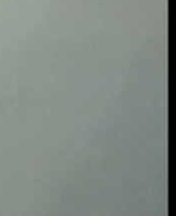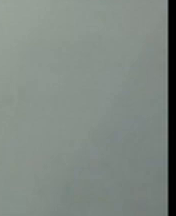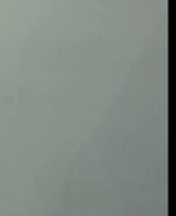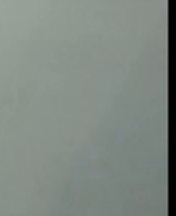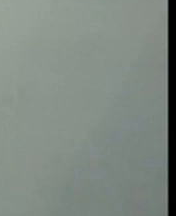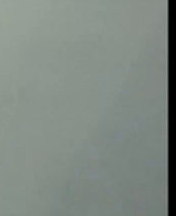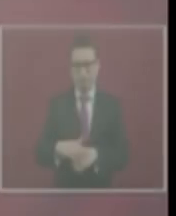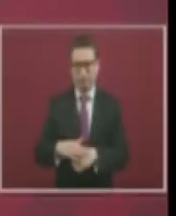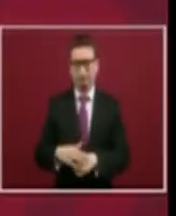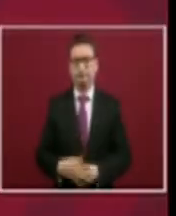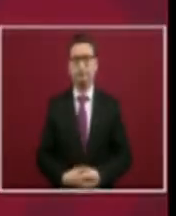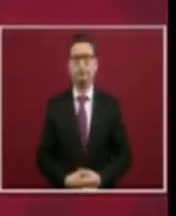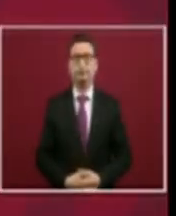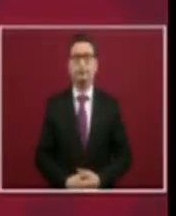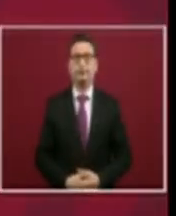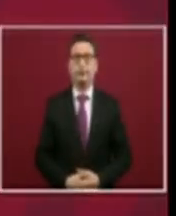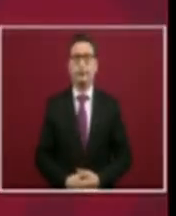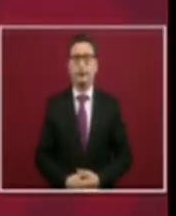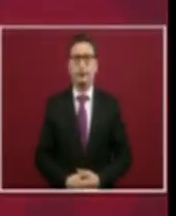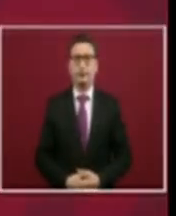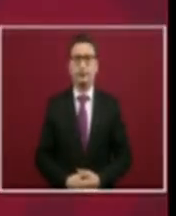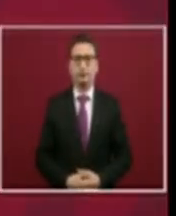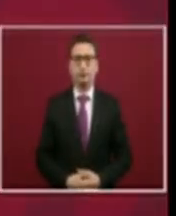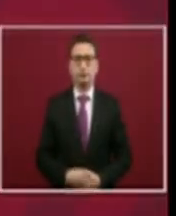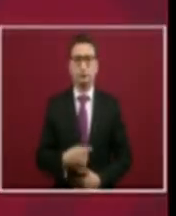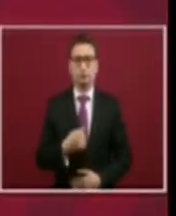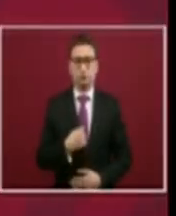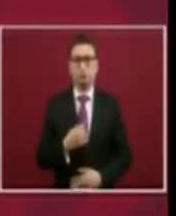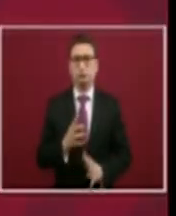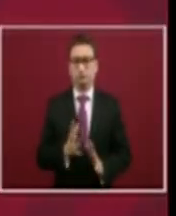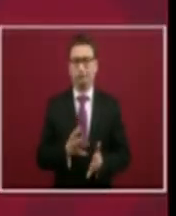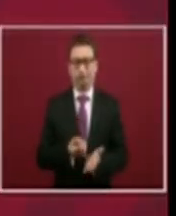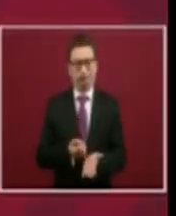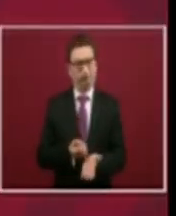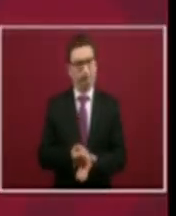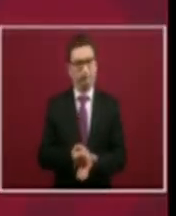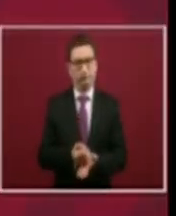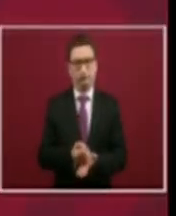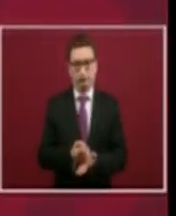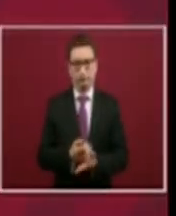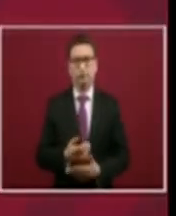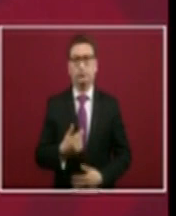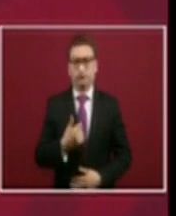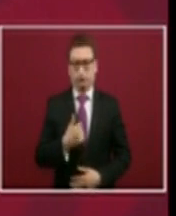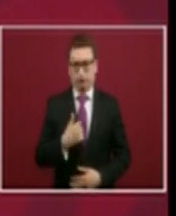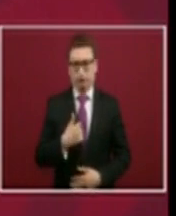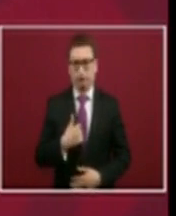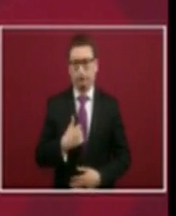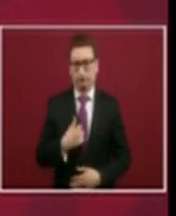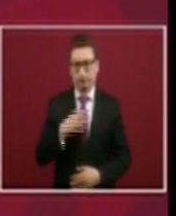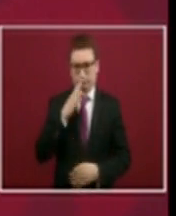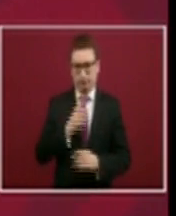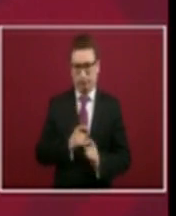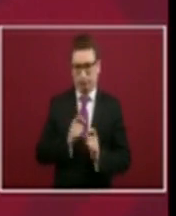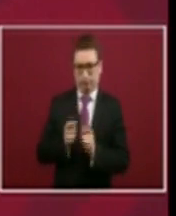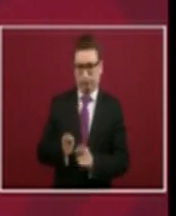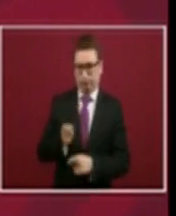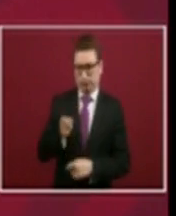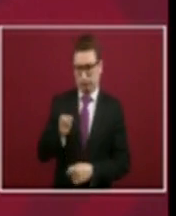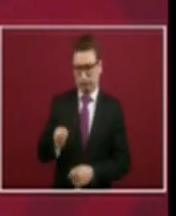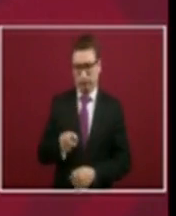dije, muchas veces dije, en el New York Times, en El País, en Reforma, en videos,